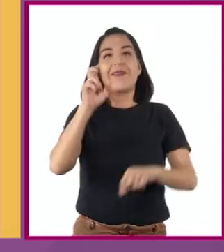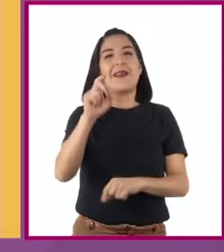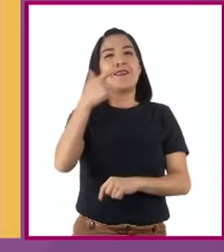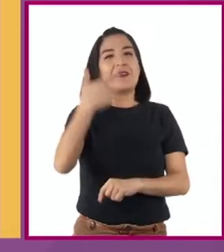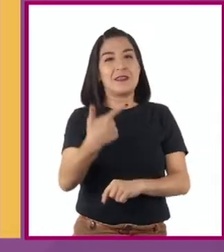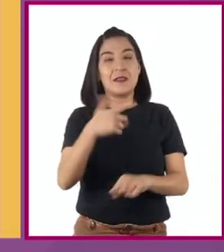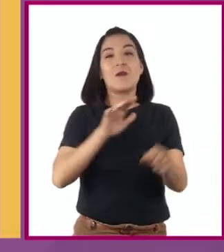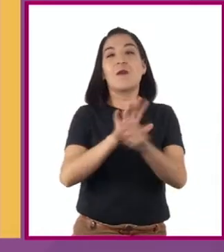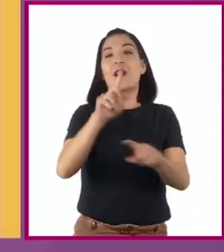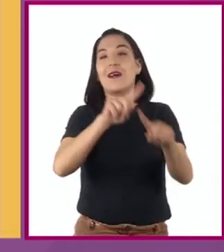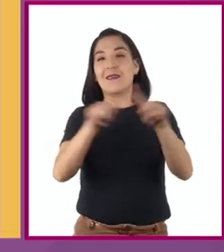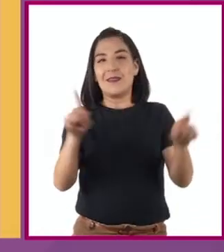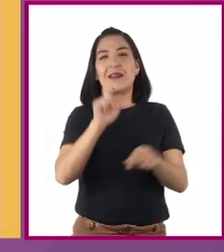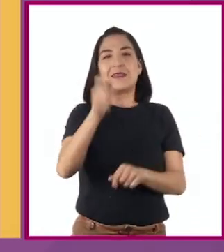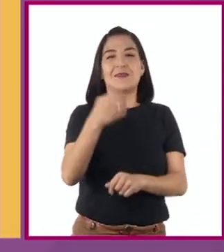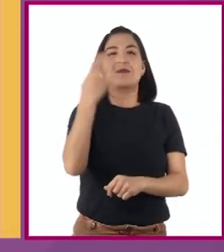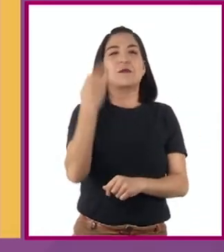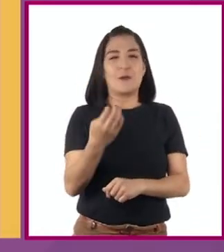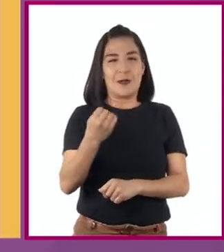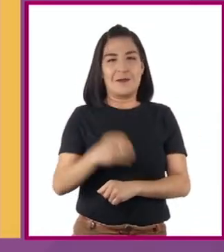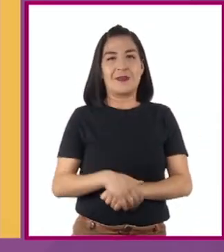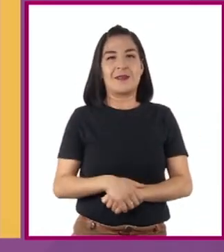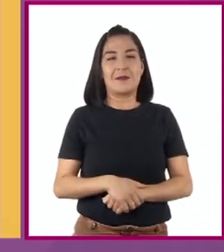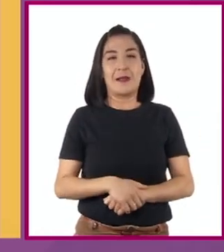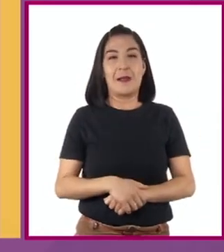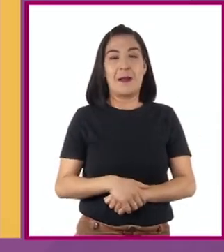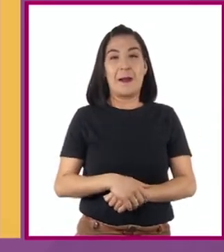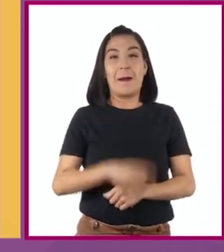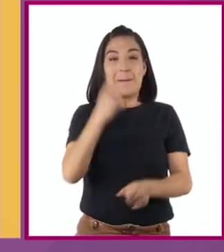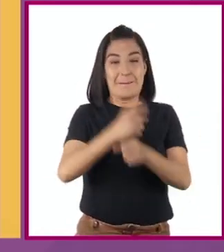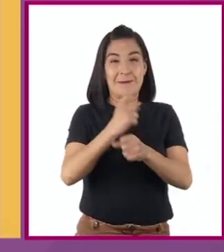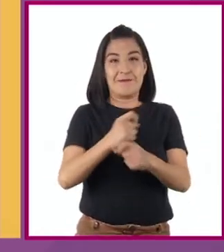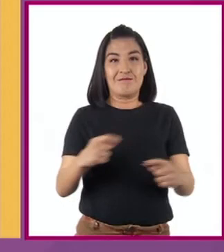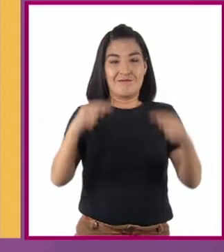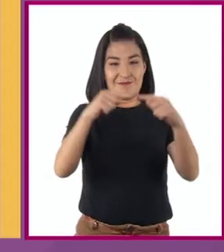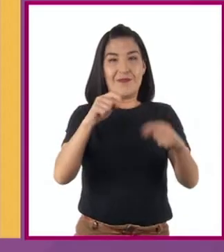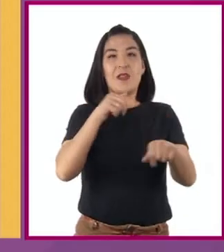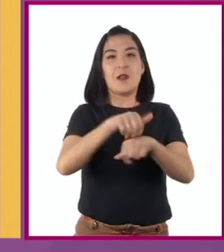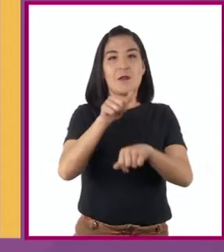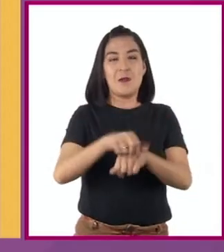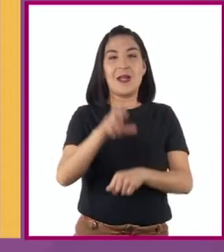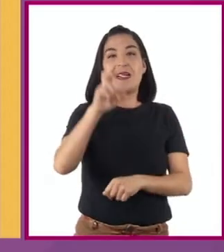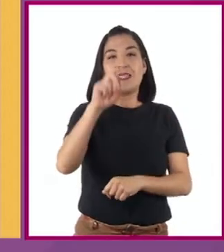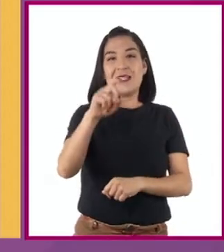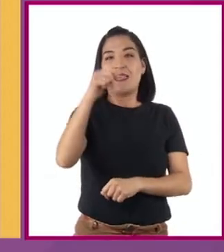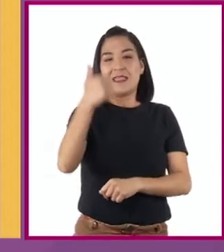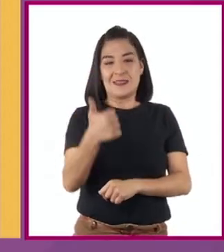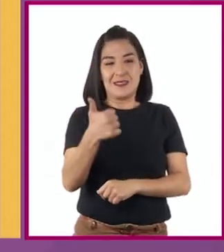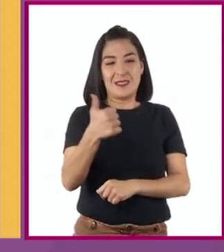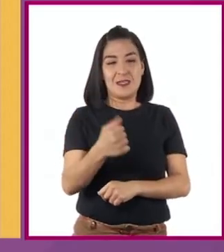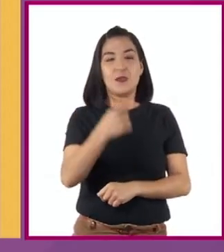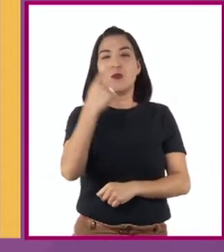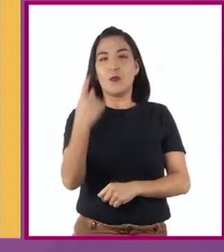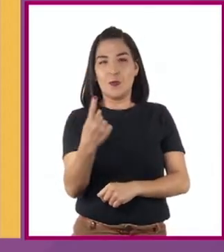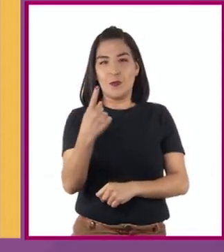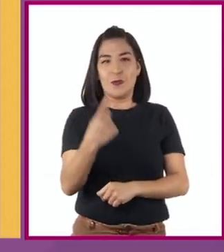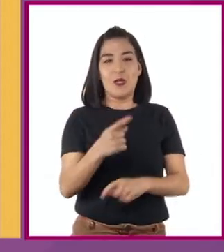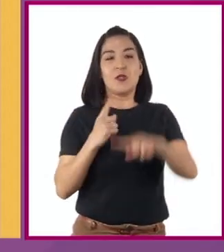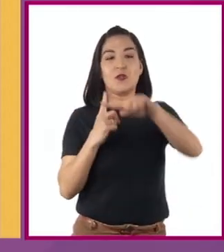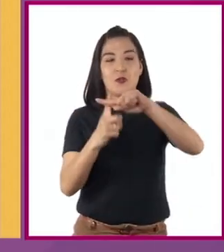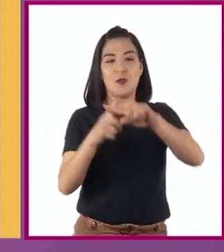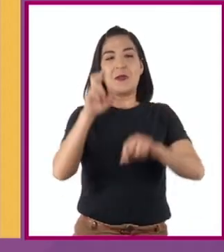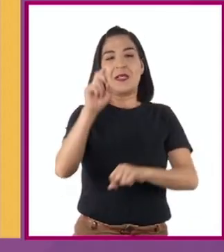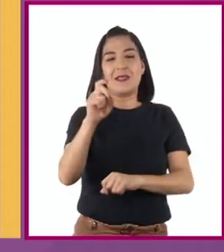su diferencia sea 9. La primera pareja de números es 36 y 1, suman